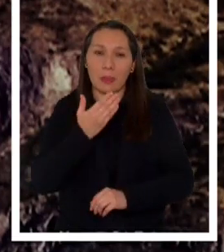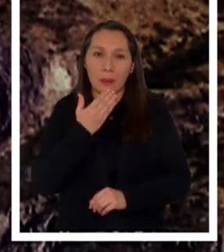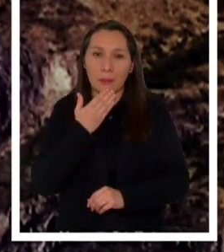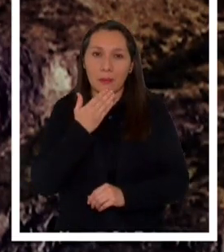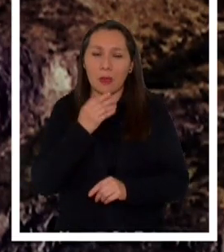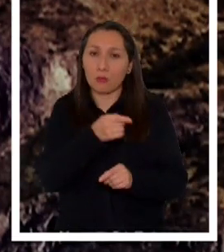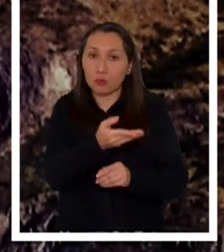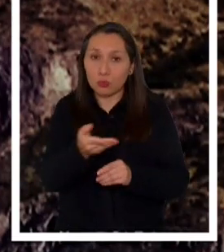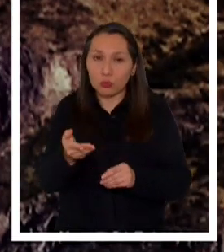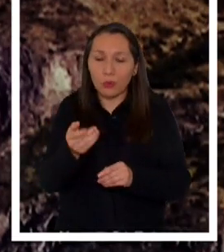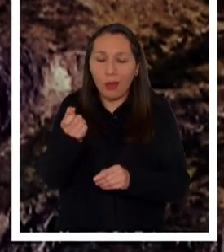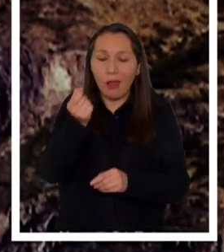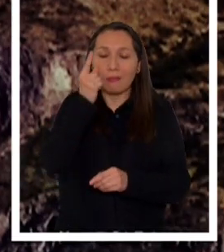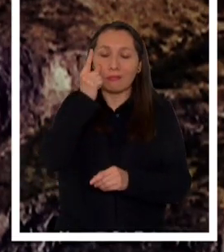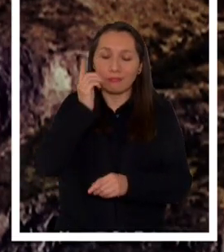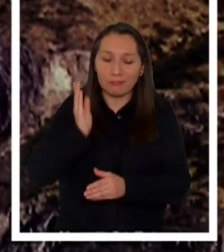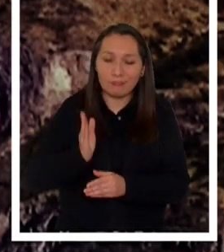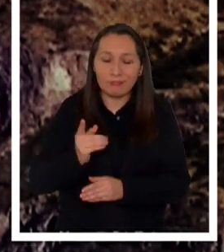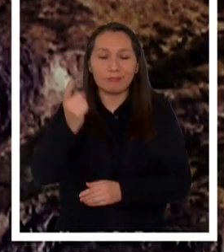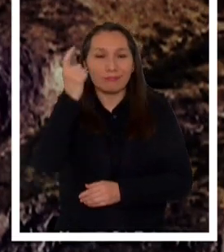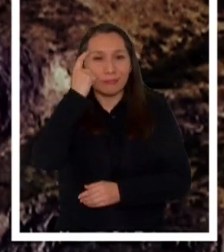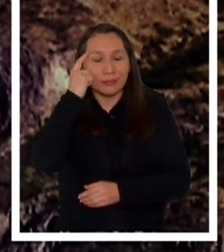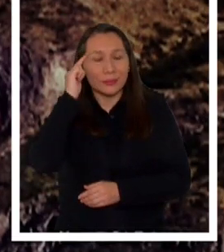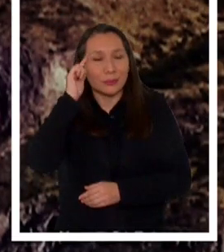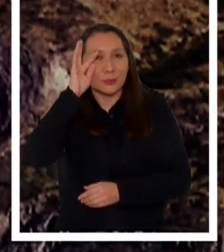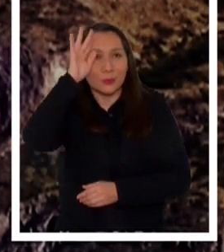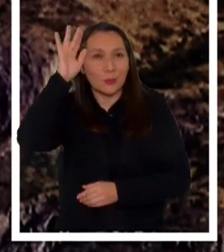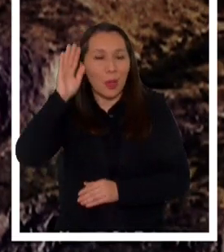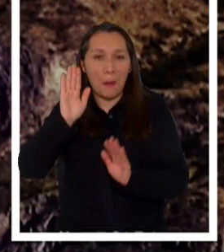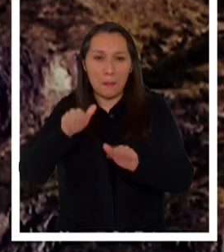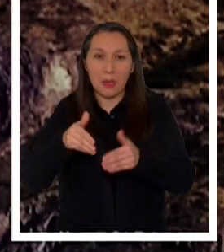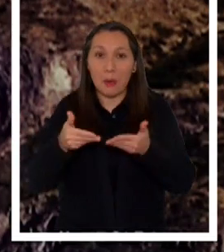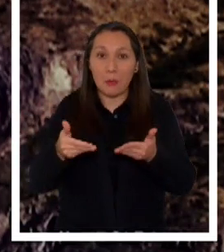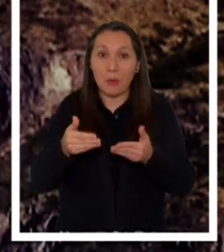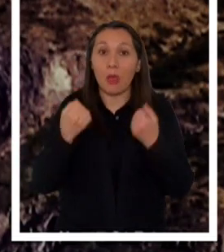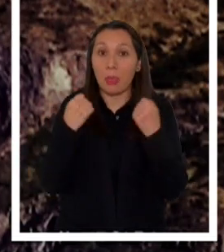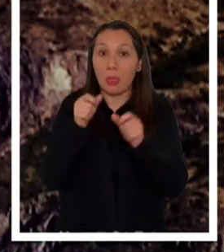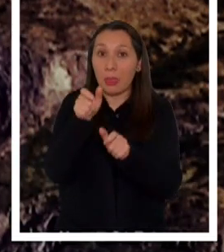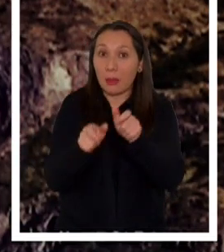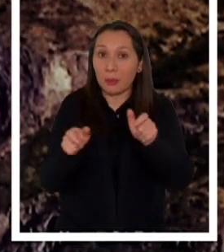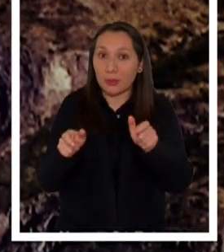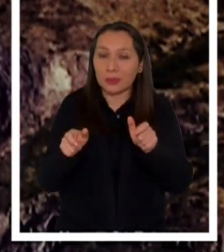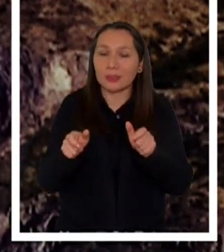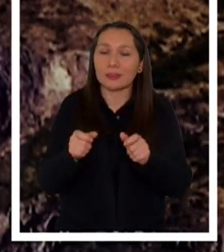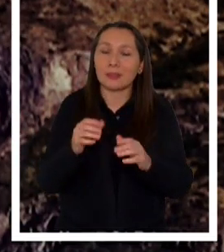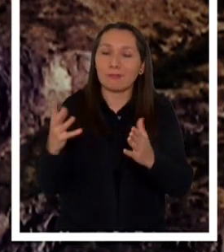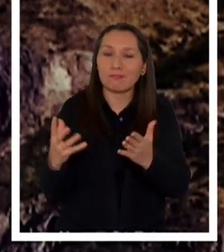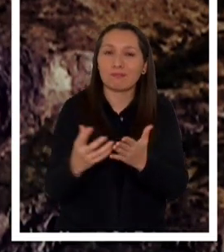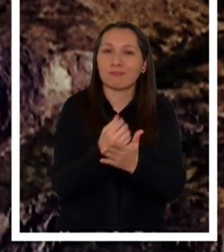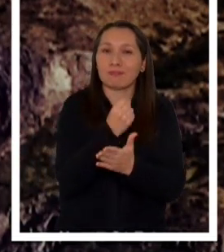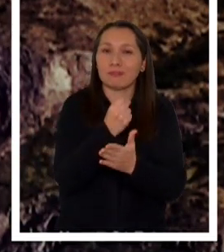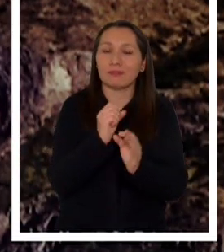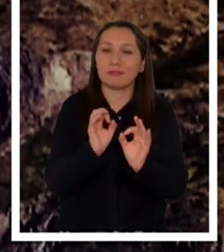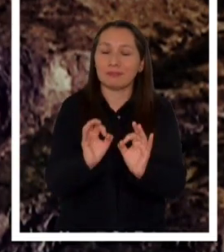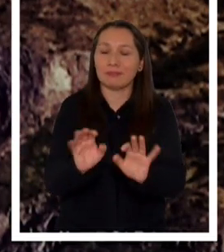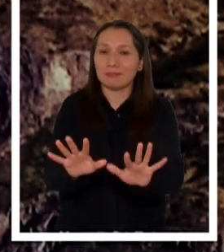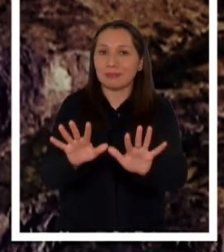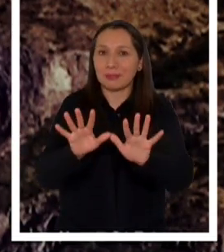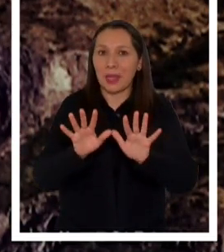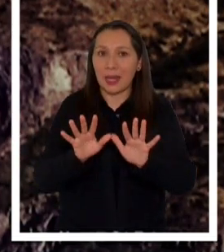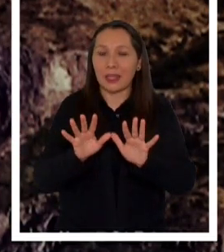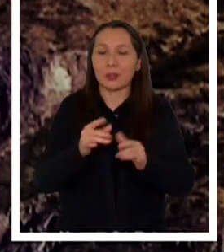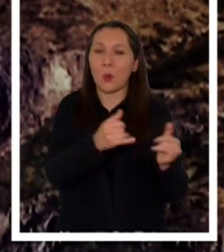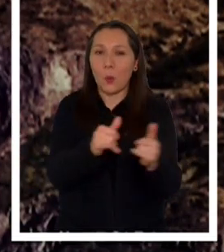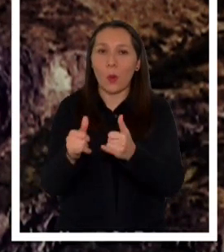les permita seguir pensando y seguir soñando como lo están haciendo nuestro deportistas en llegar de forma maravillosa